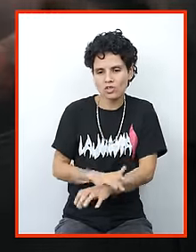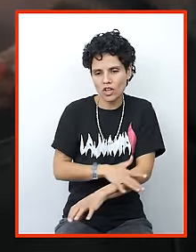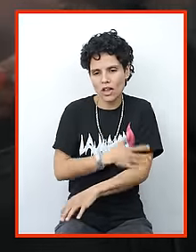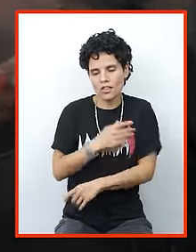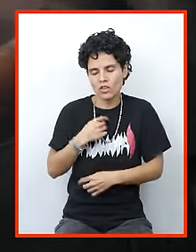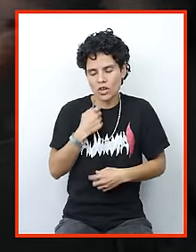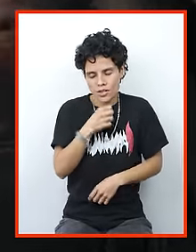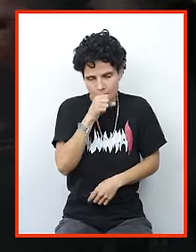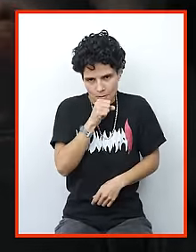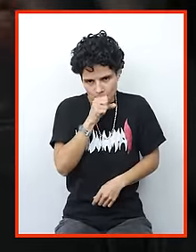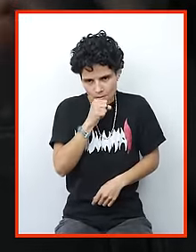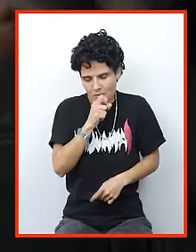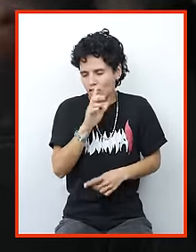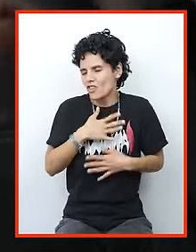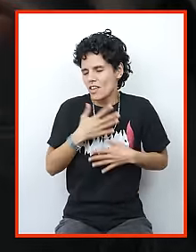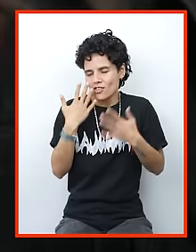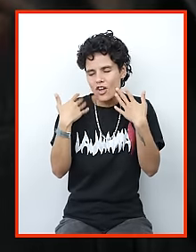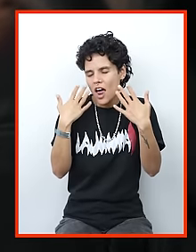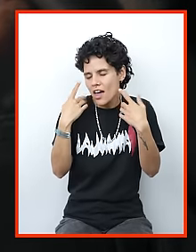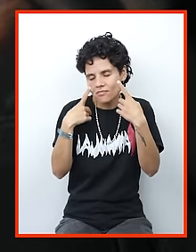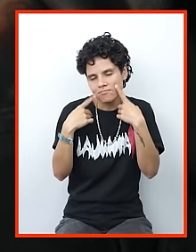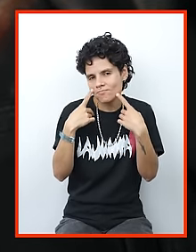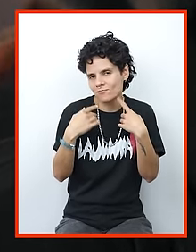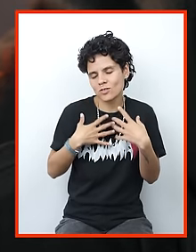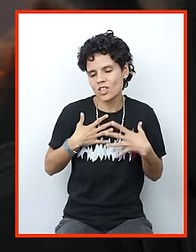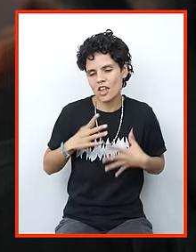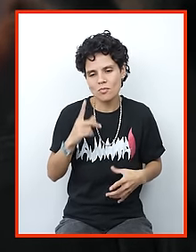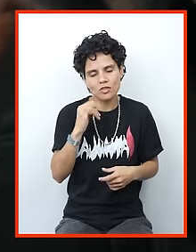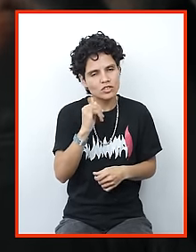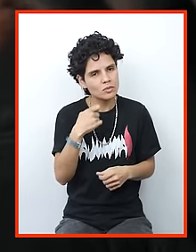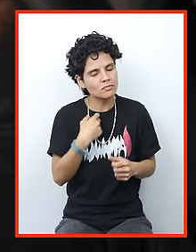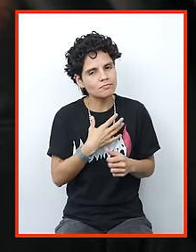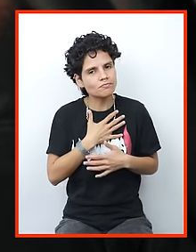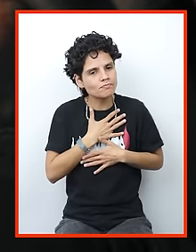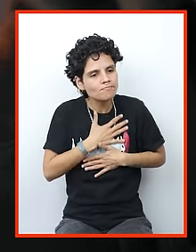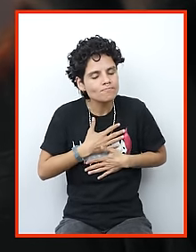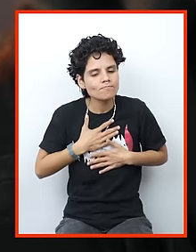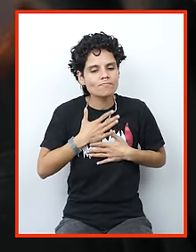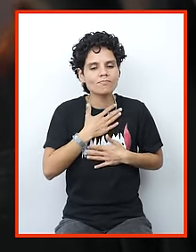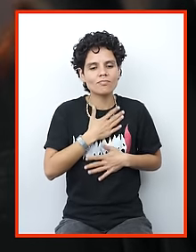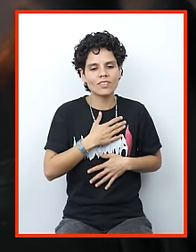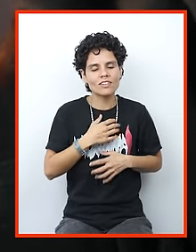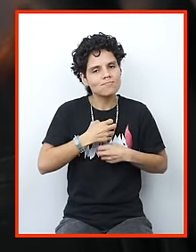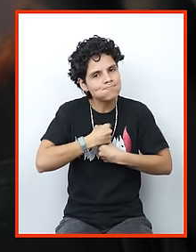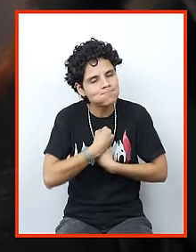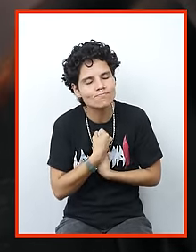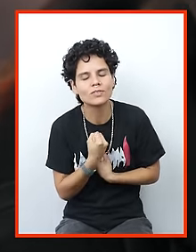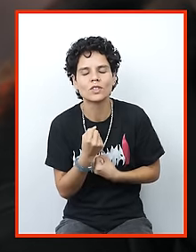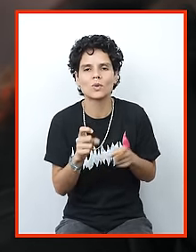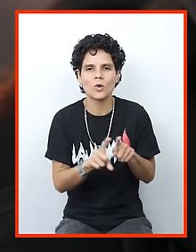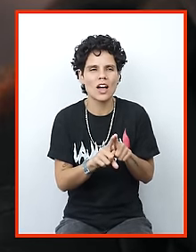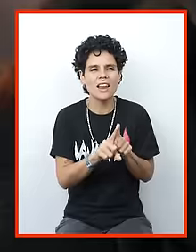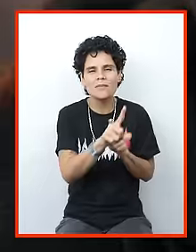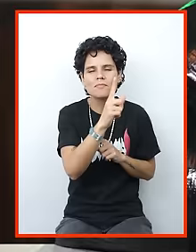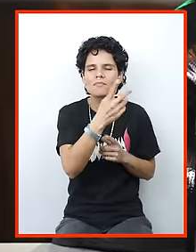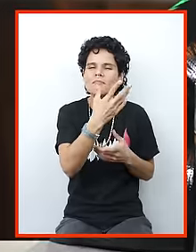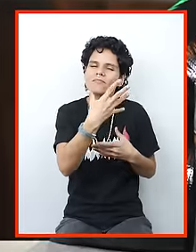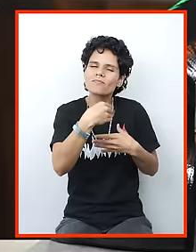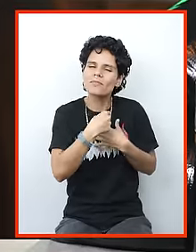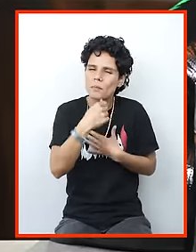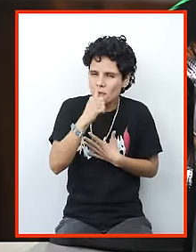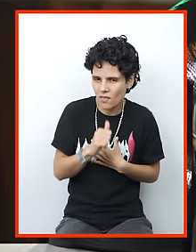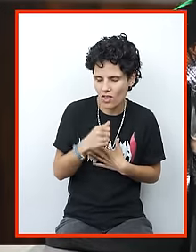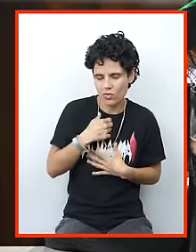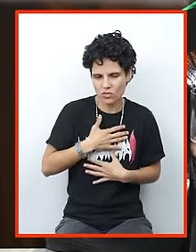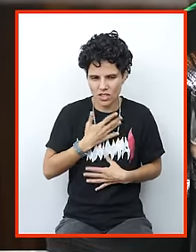Como que sí, me estoy aguantando, pero porque no quiero llorar, pero sí, sí pues, algo que todavía me duele. Sí, no lo tenés tan resuelto como en una cosa más